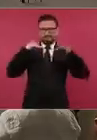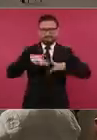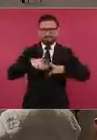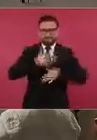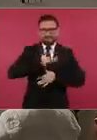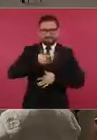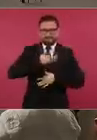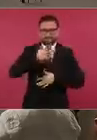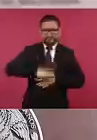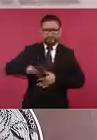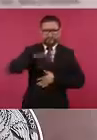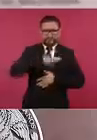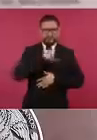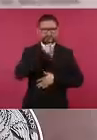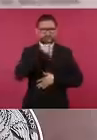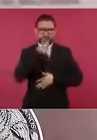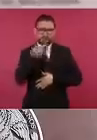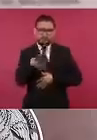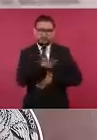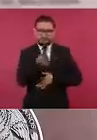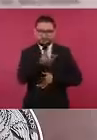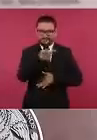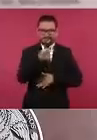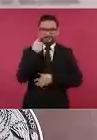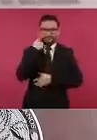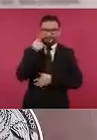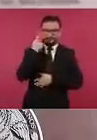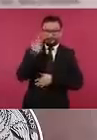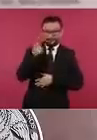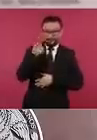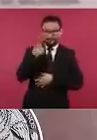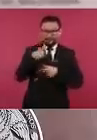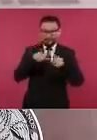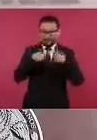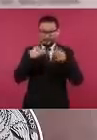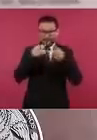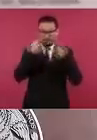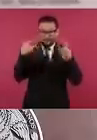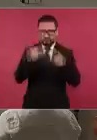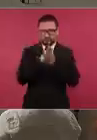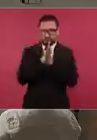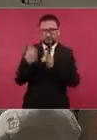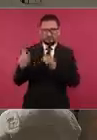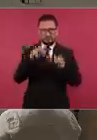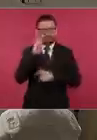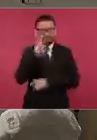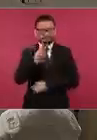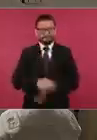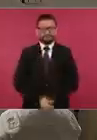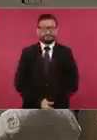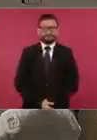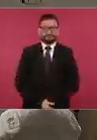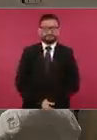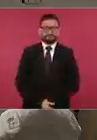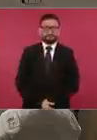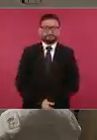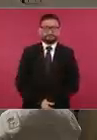Zócalo capitalino y salió este tema. Vamos a ver 2 testimonios. ¿Me pasan el primero, por favor?